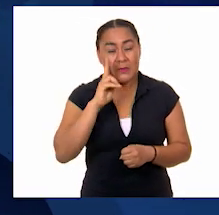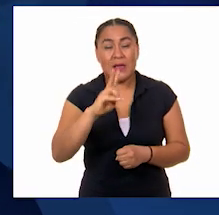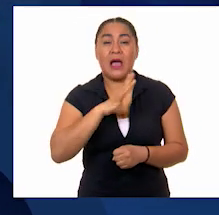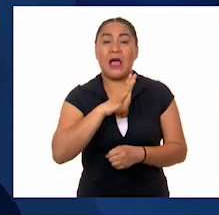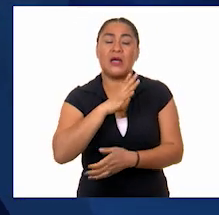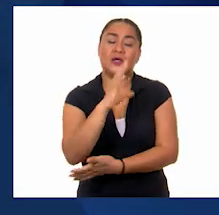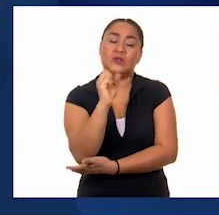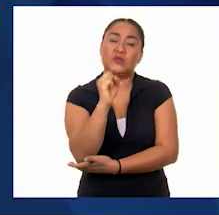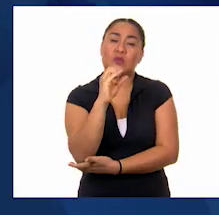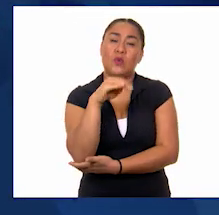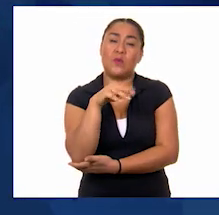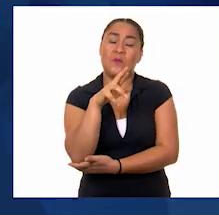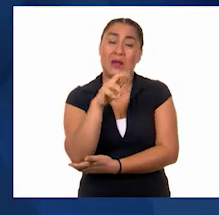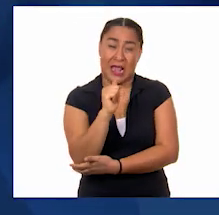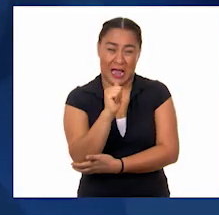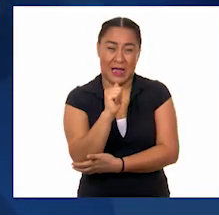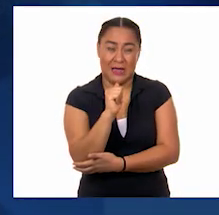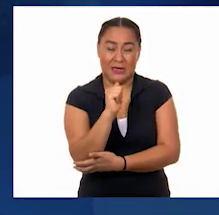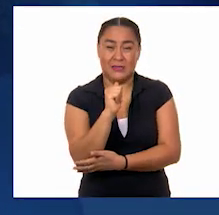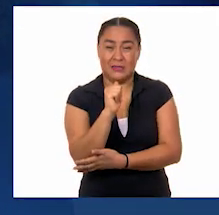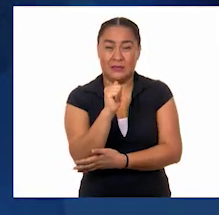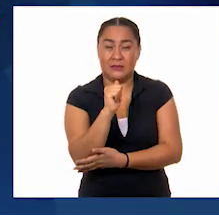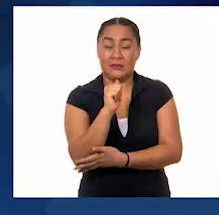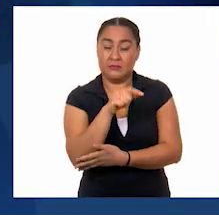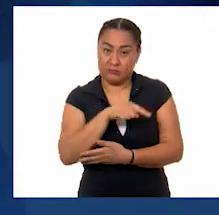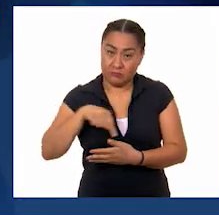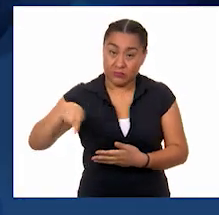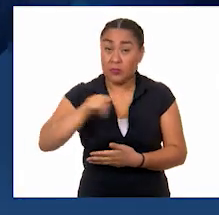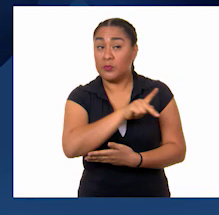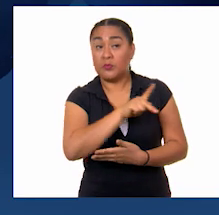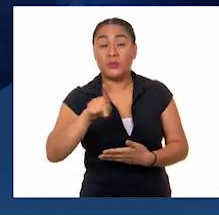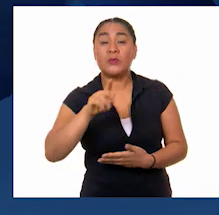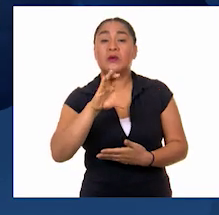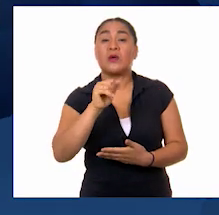sombra, ese es todo, es el caudillo.